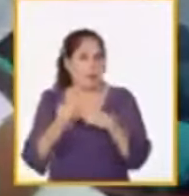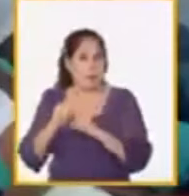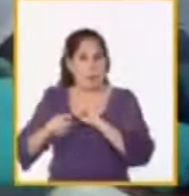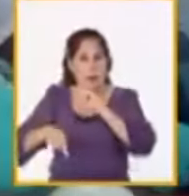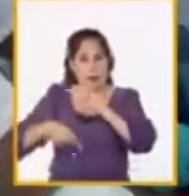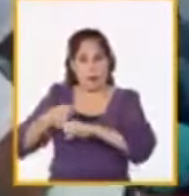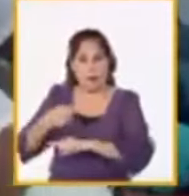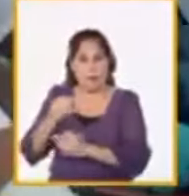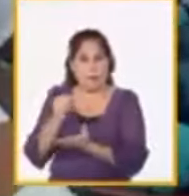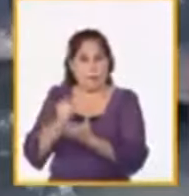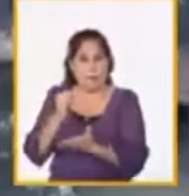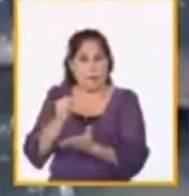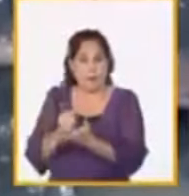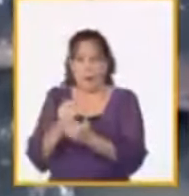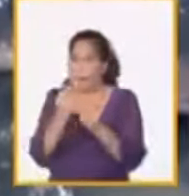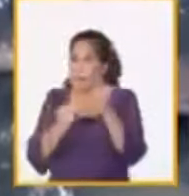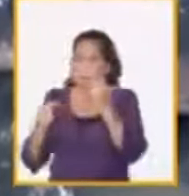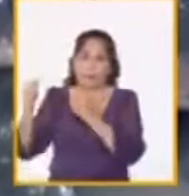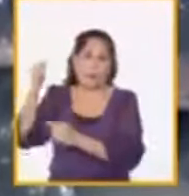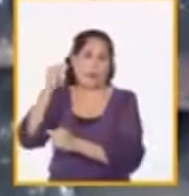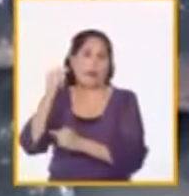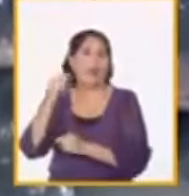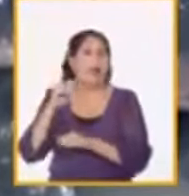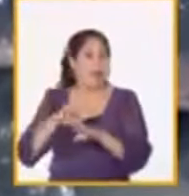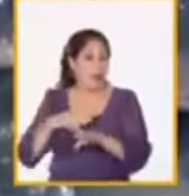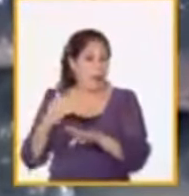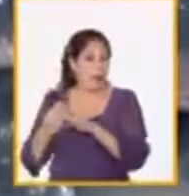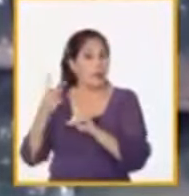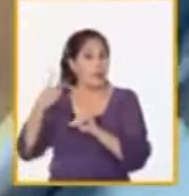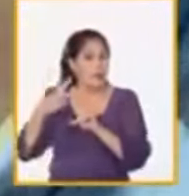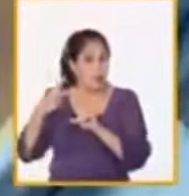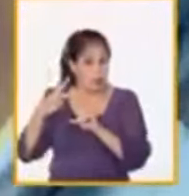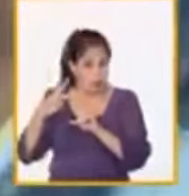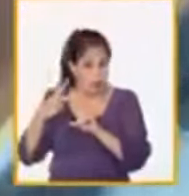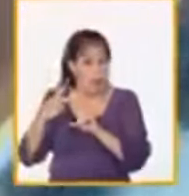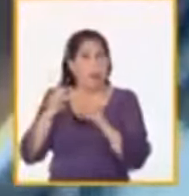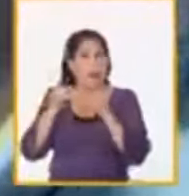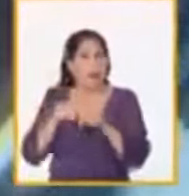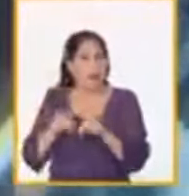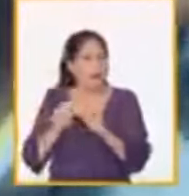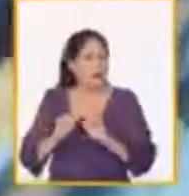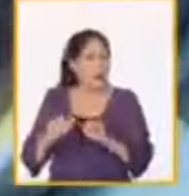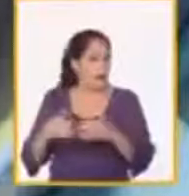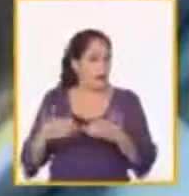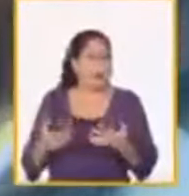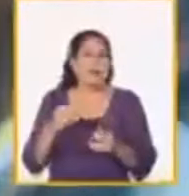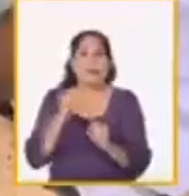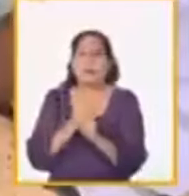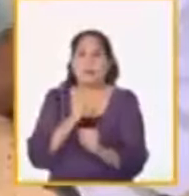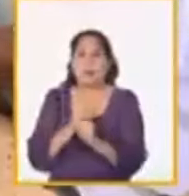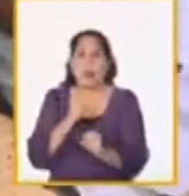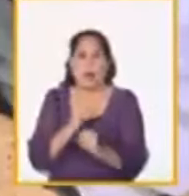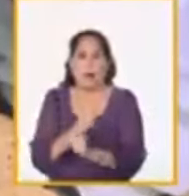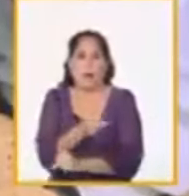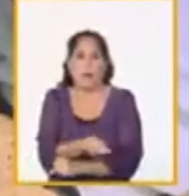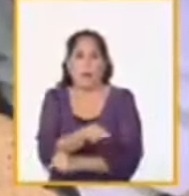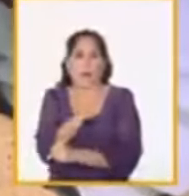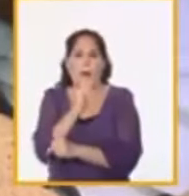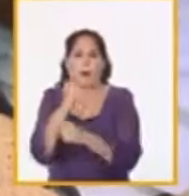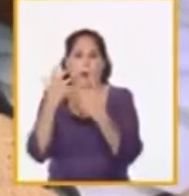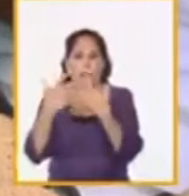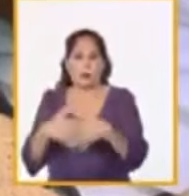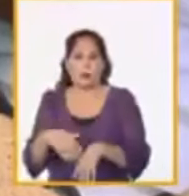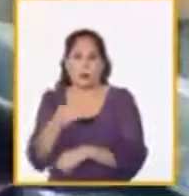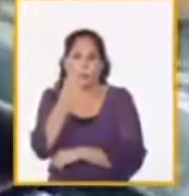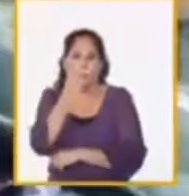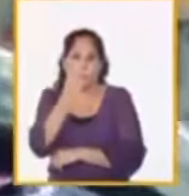este miércoles en la primera de 2 mesas redondas dedicadas a informar sobre el trabajo de este sector de la industria